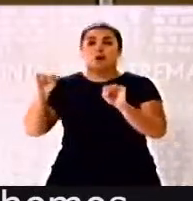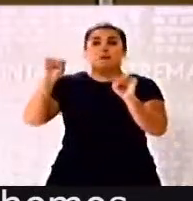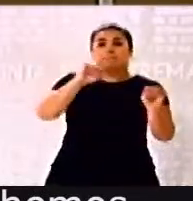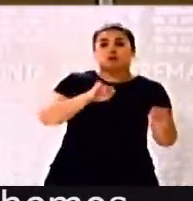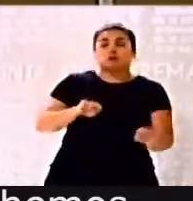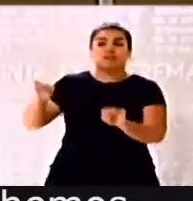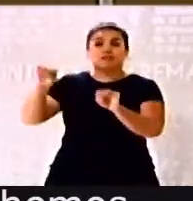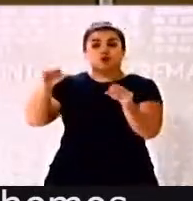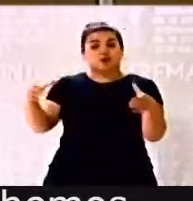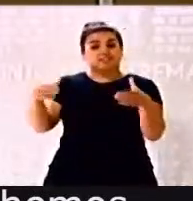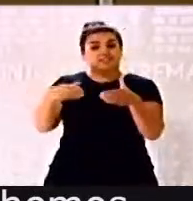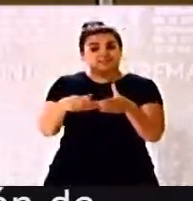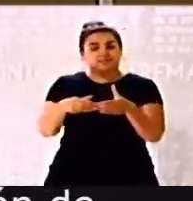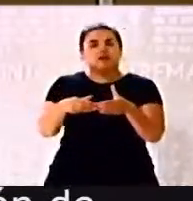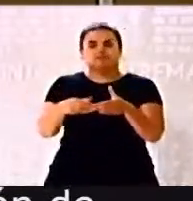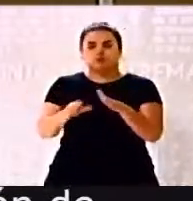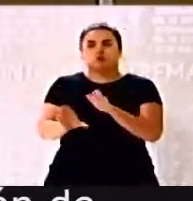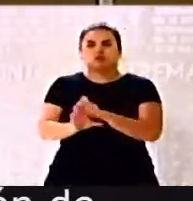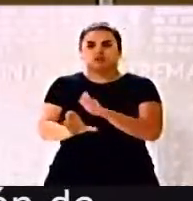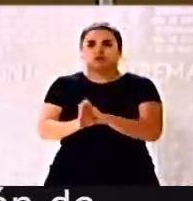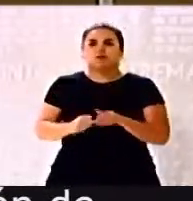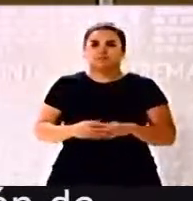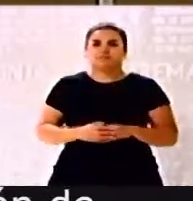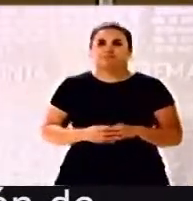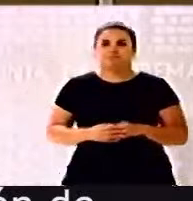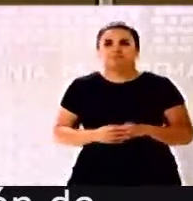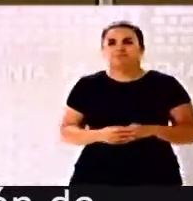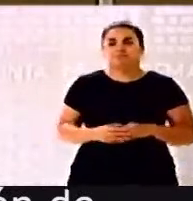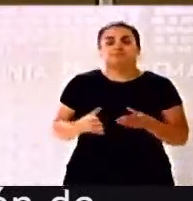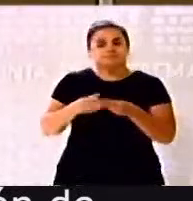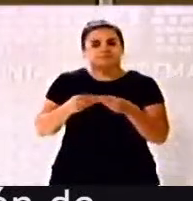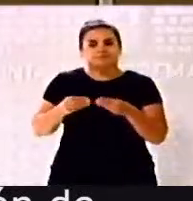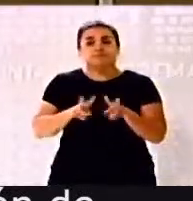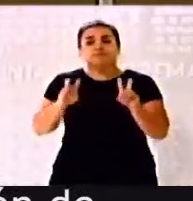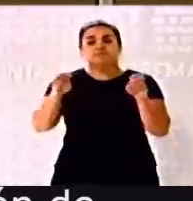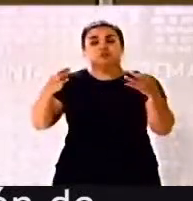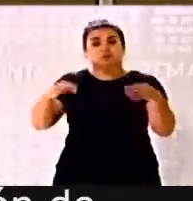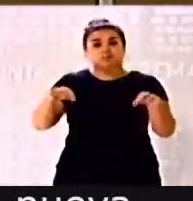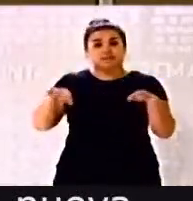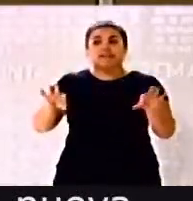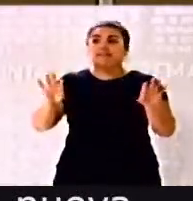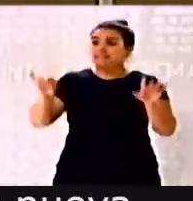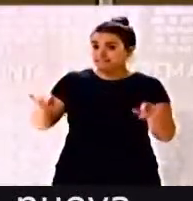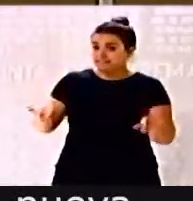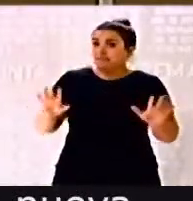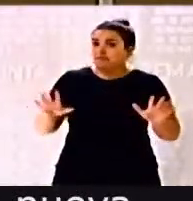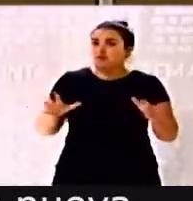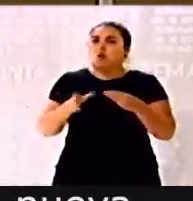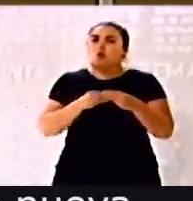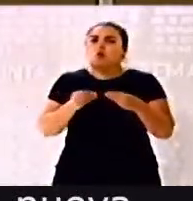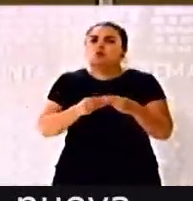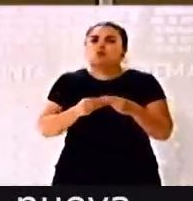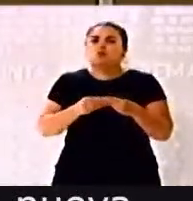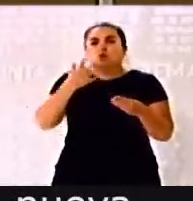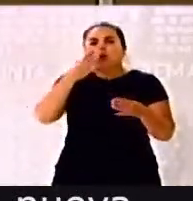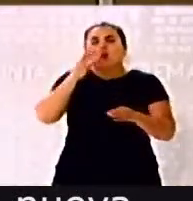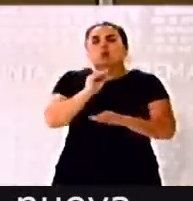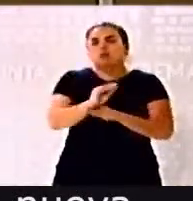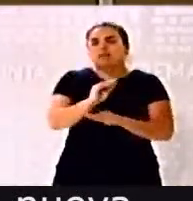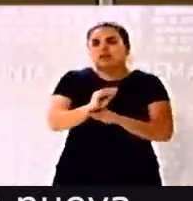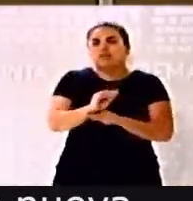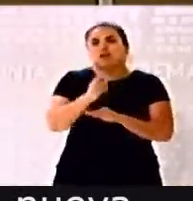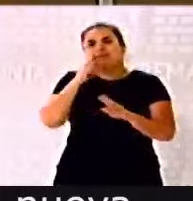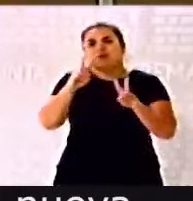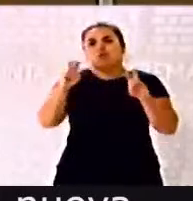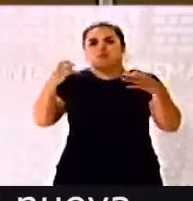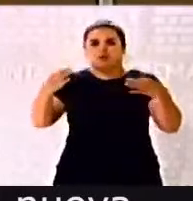protección colectiva, que hagamos uso de la nueva normalidad, pero que hagamos uso con mucha prudencia de la nueva